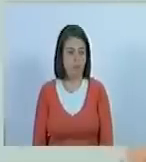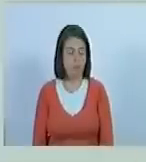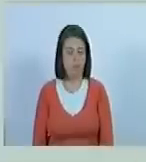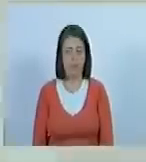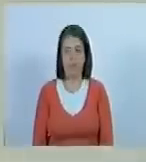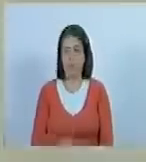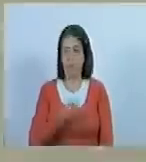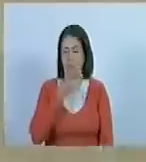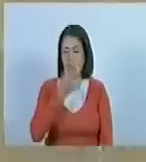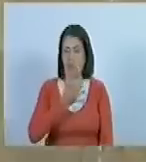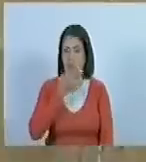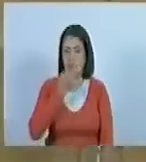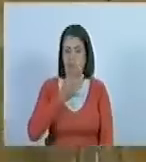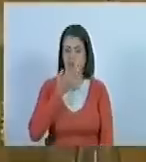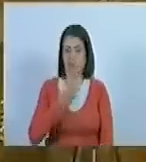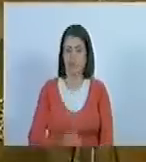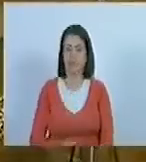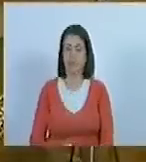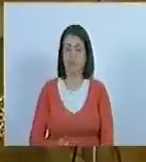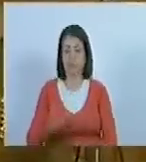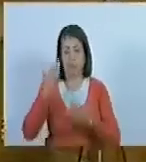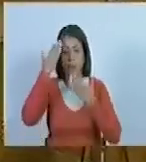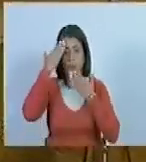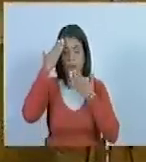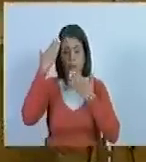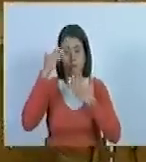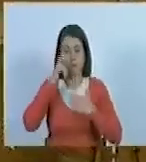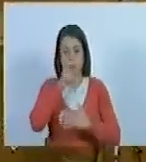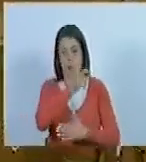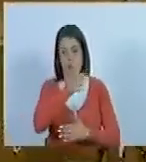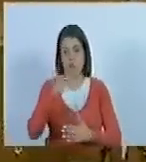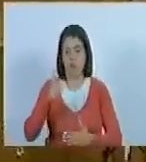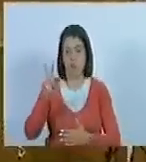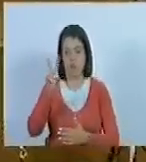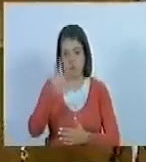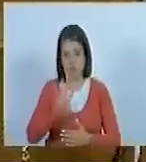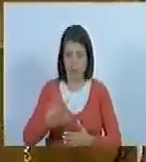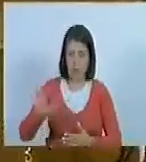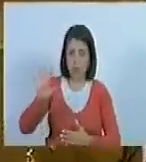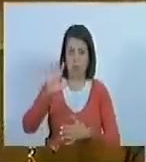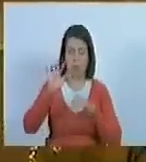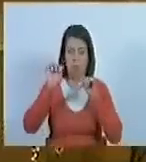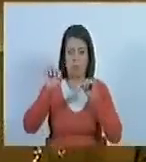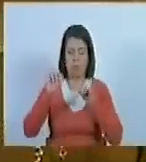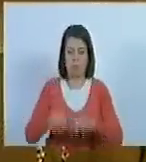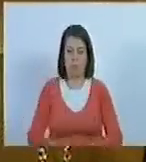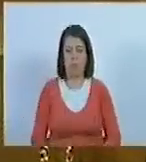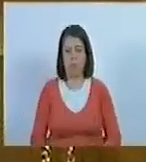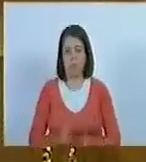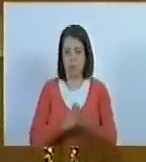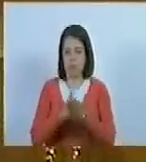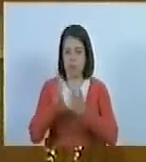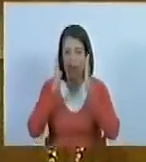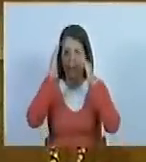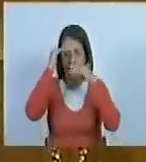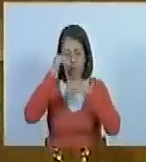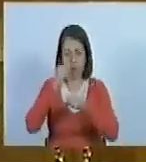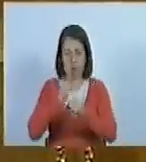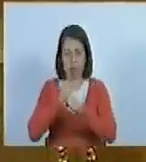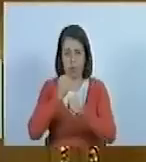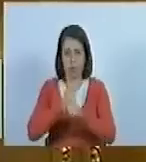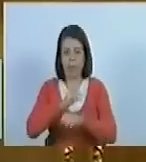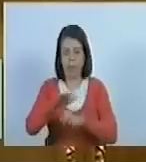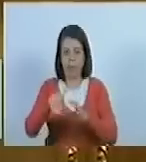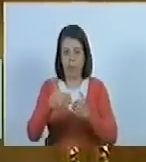Buenas tardes. En principio, saludar al pueblo de Venezuela que sigue con mucha atención el trabajo de